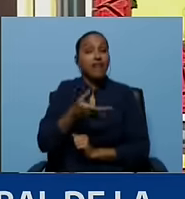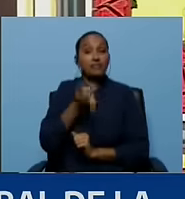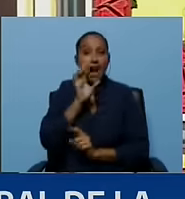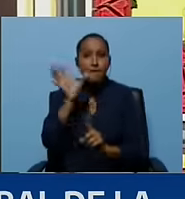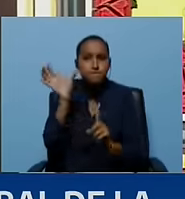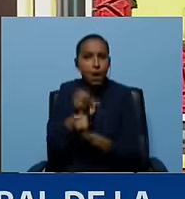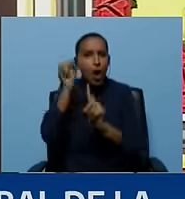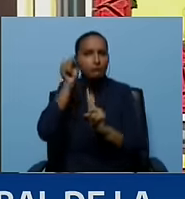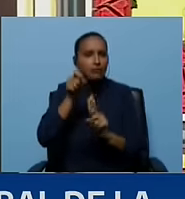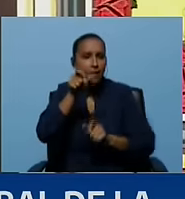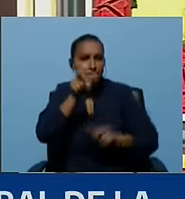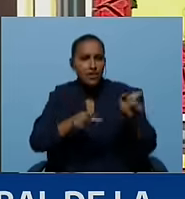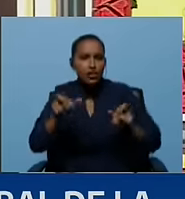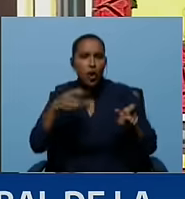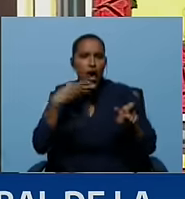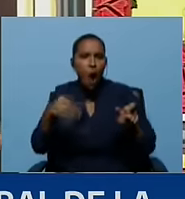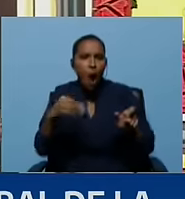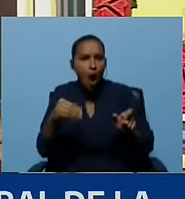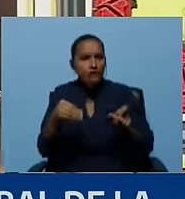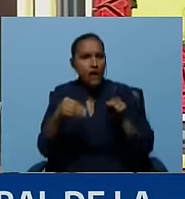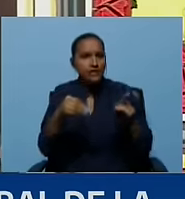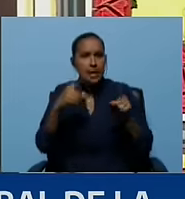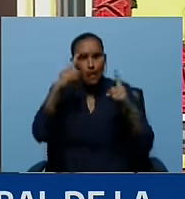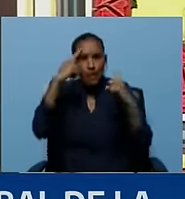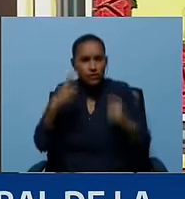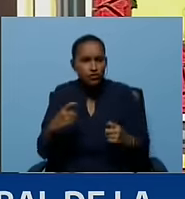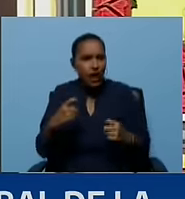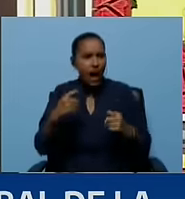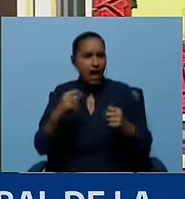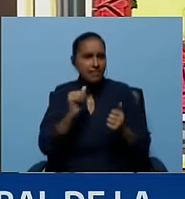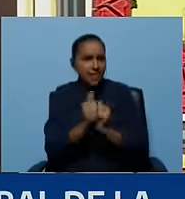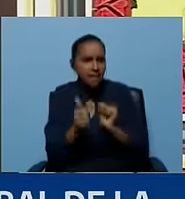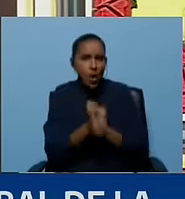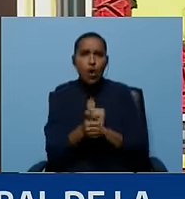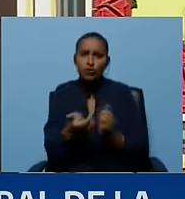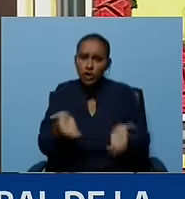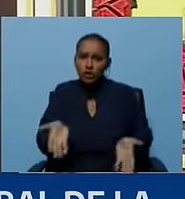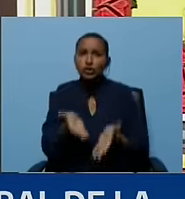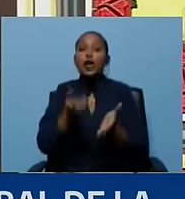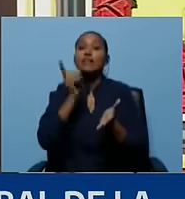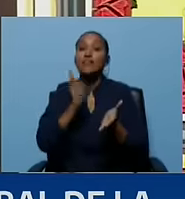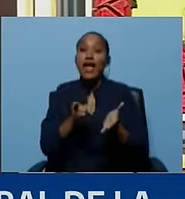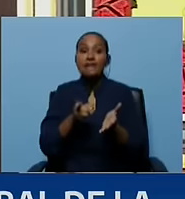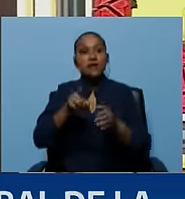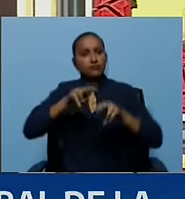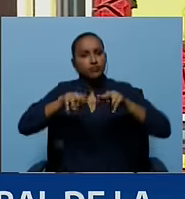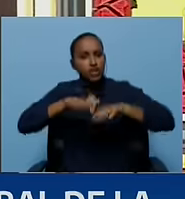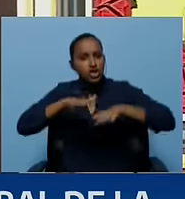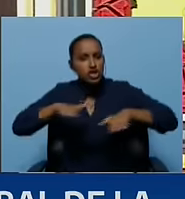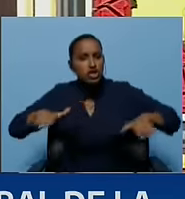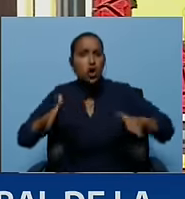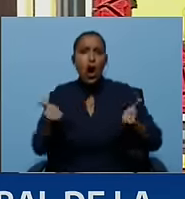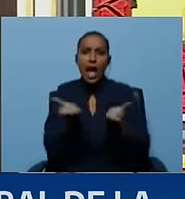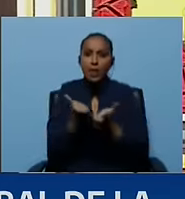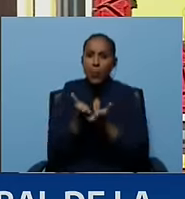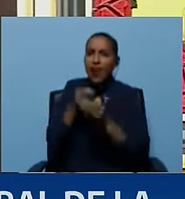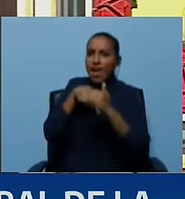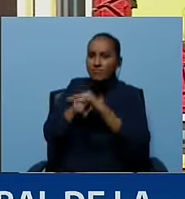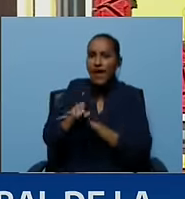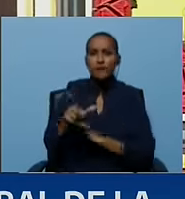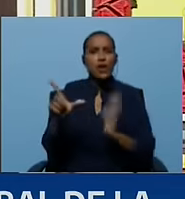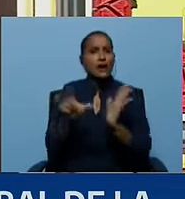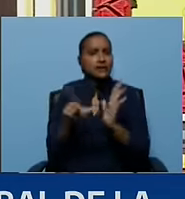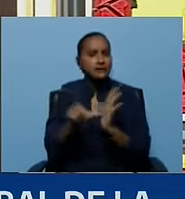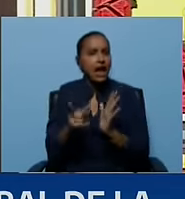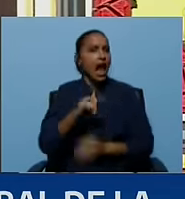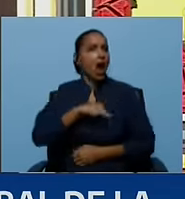atletas destacados, pero de un movimiento de abajo hacia arriba, el deporte estudiantil de las escuelas, los liceos,